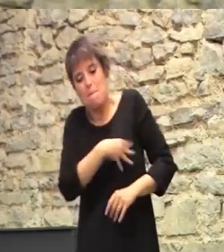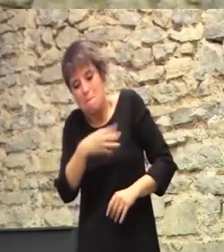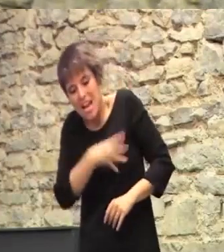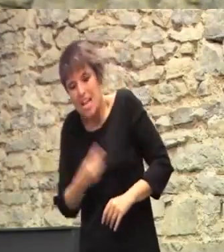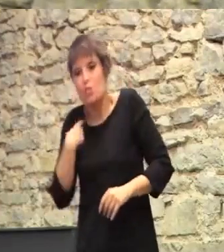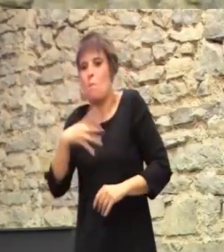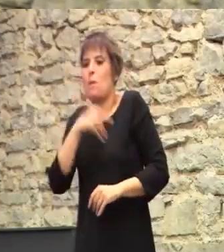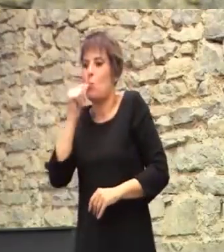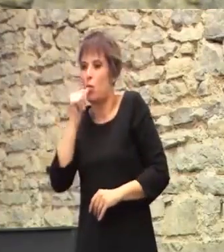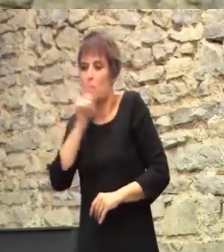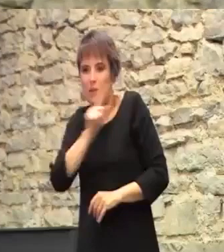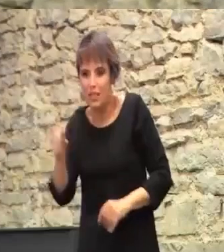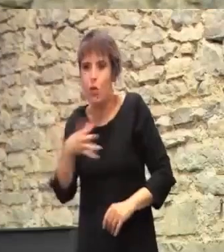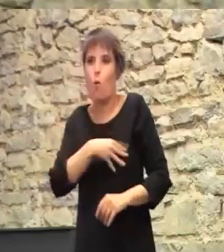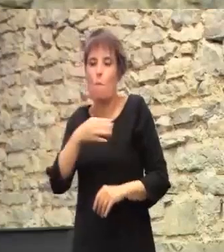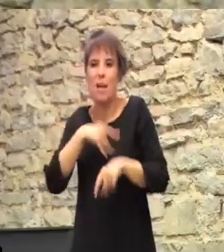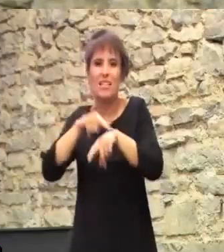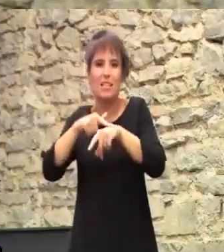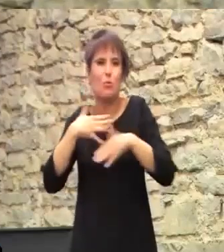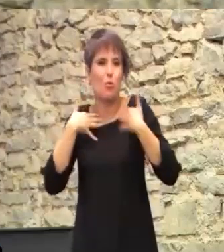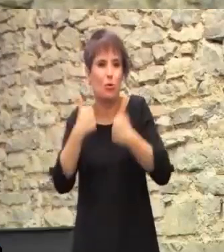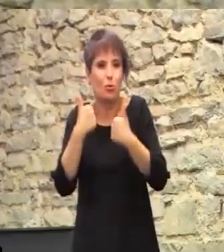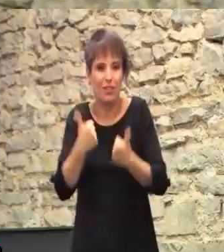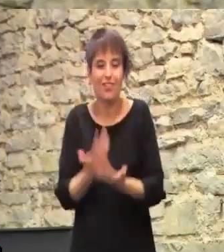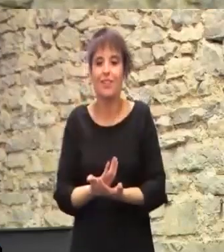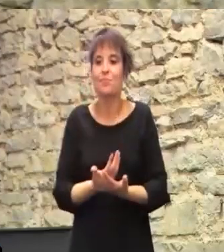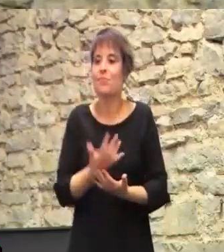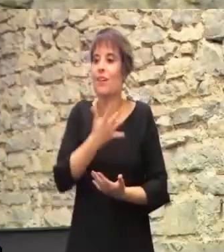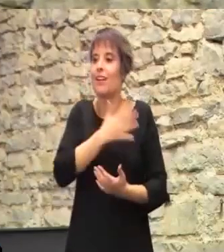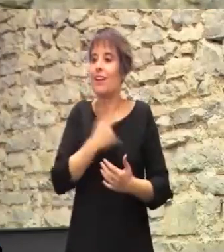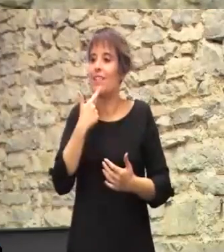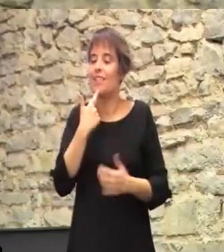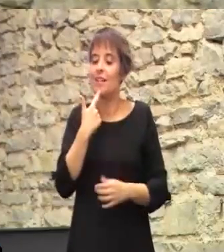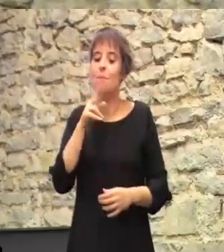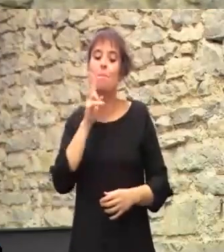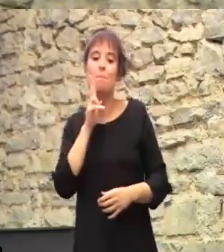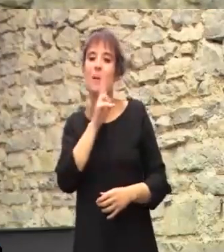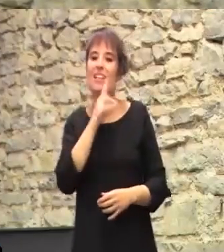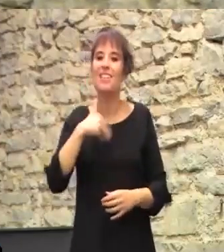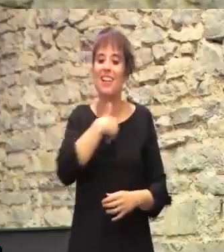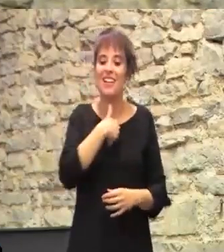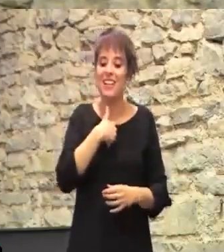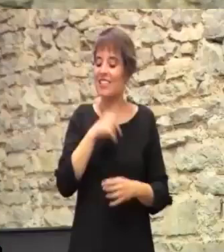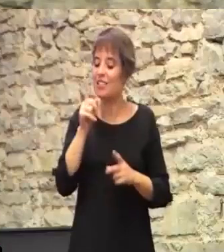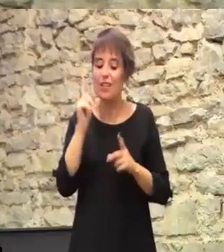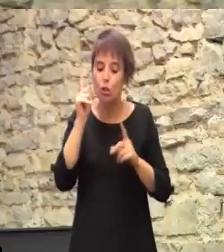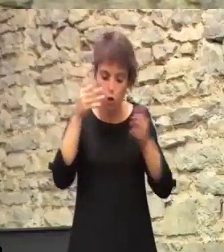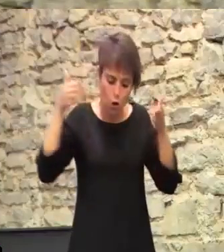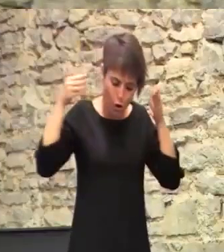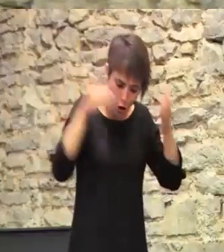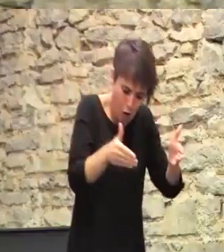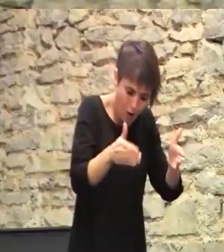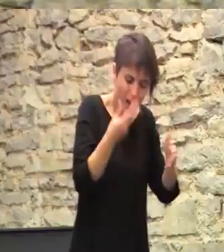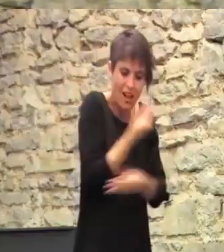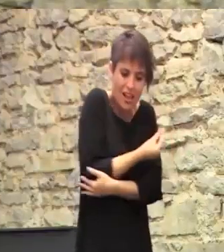no chupete pecho demanda esto es cuando el bebé éxito es un tipo de maternidad que es excluyente de cualquier otra actividad